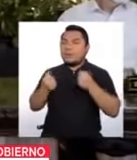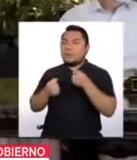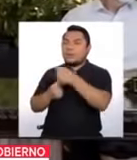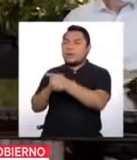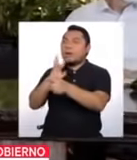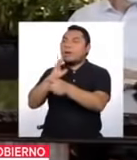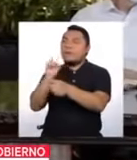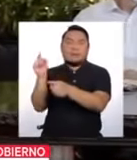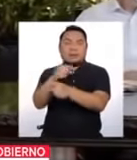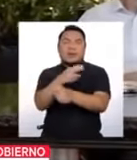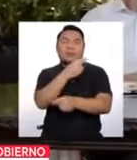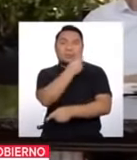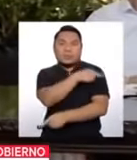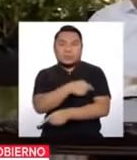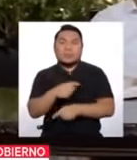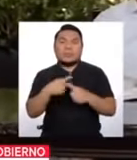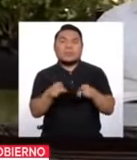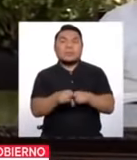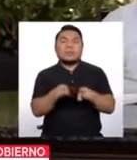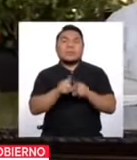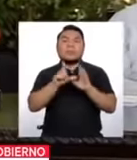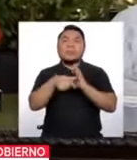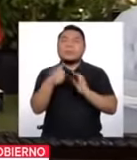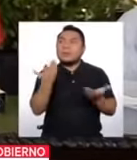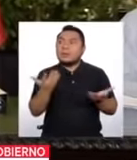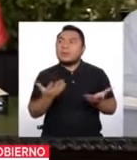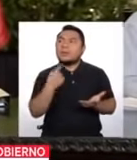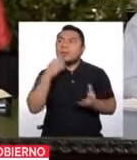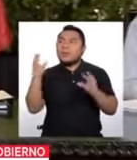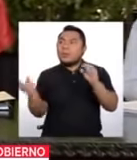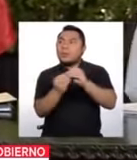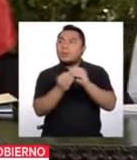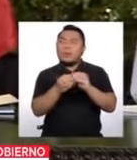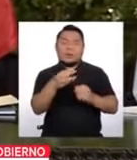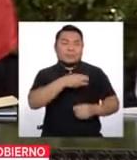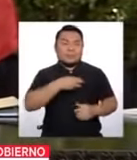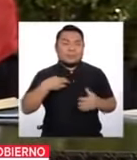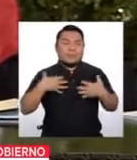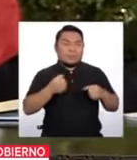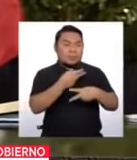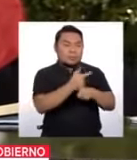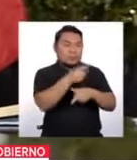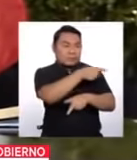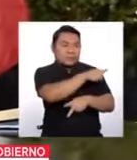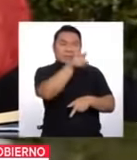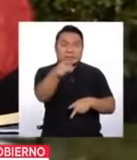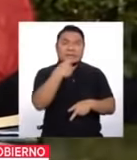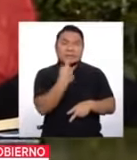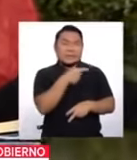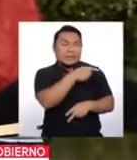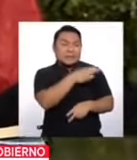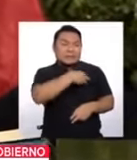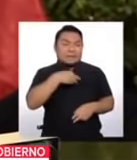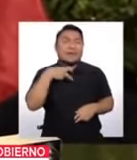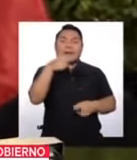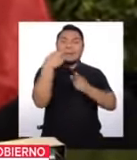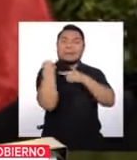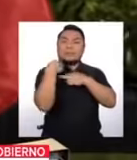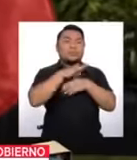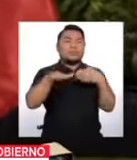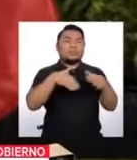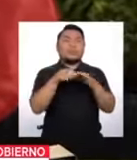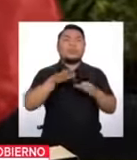sobre temas del hospital, pero también que luego complemente a la ministra de Producción, que es la ministra responsable de toda la